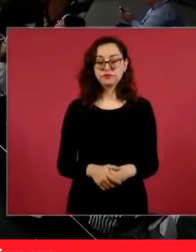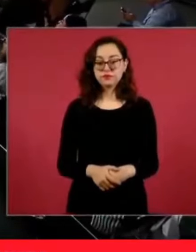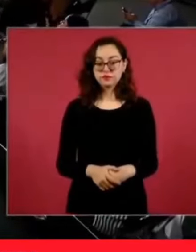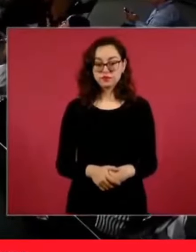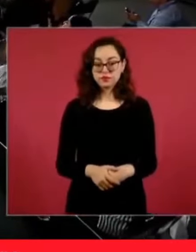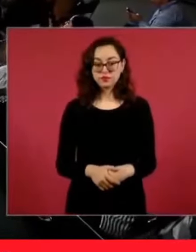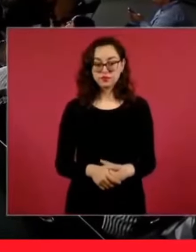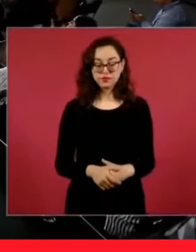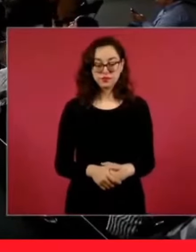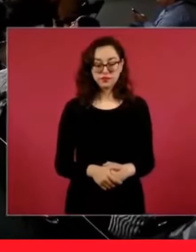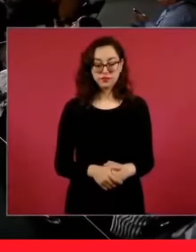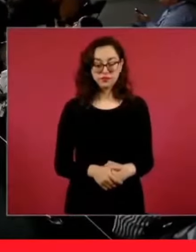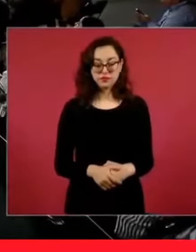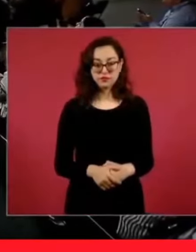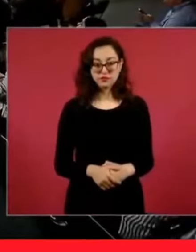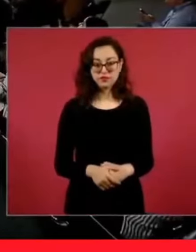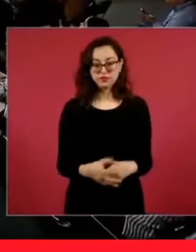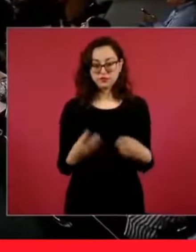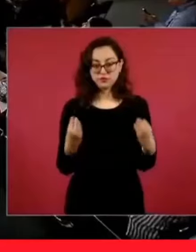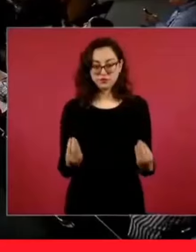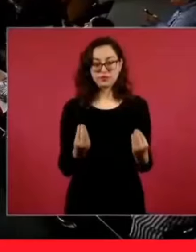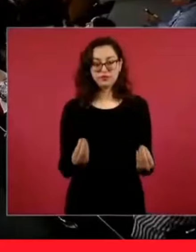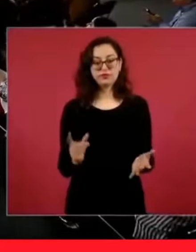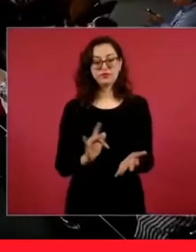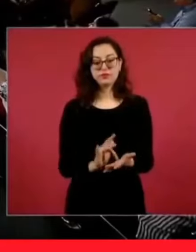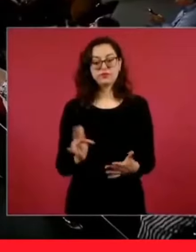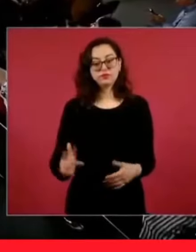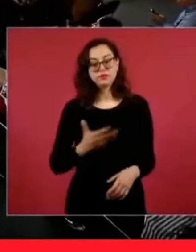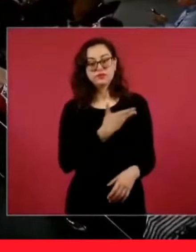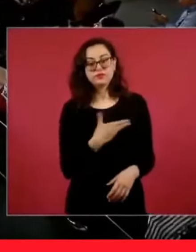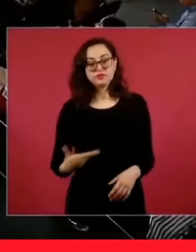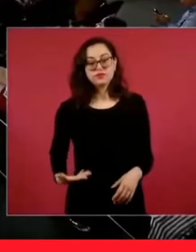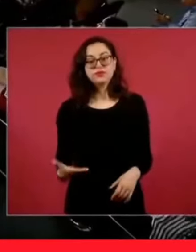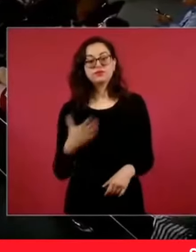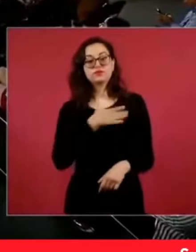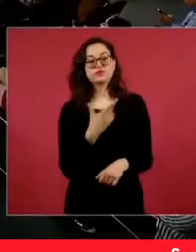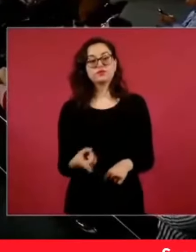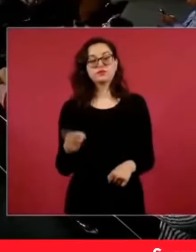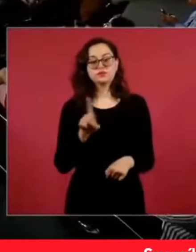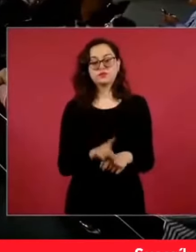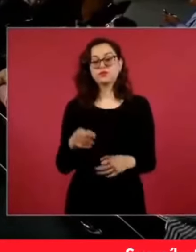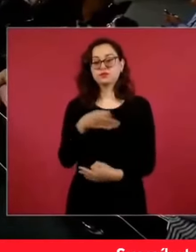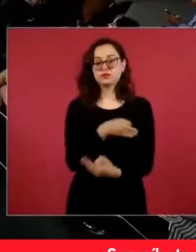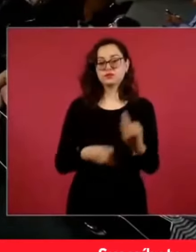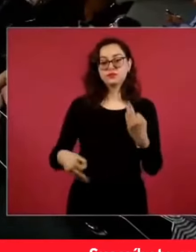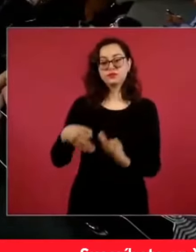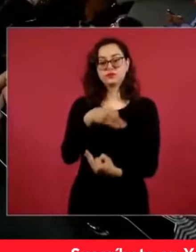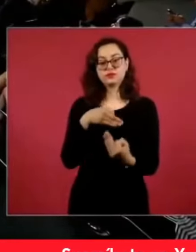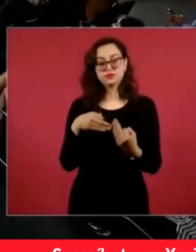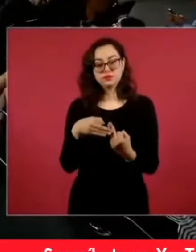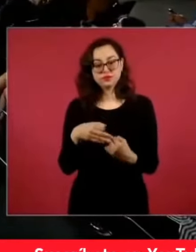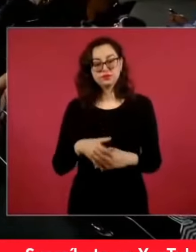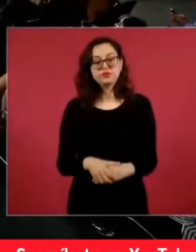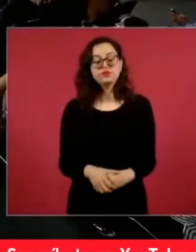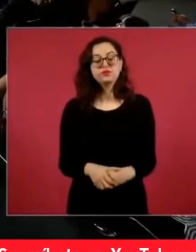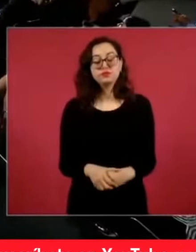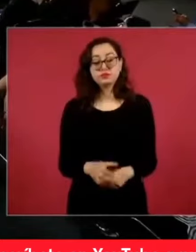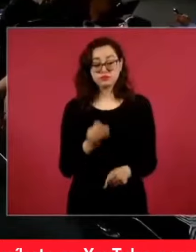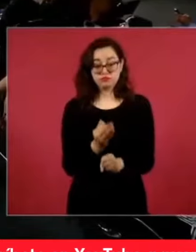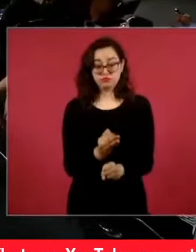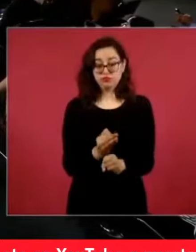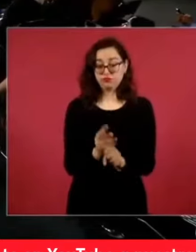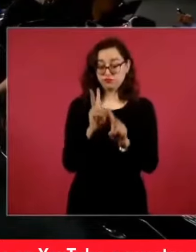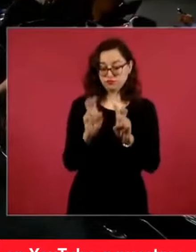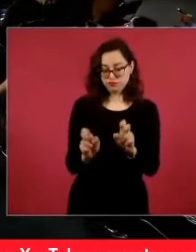frente Perfecto Bueno pues muchísimas gracias señor presidente Muy buenos días a todos y a todas vamos a hacer una recapitulación de los avances de